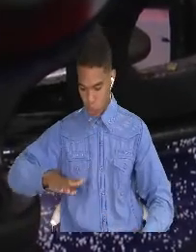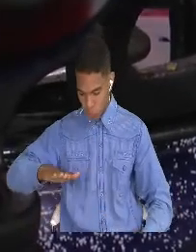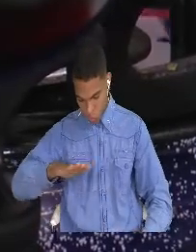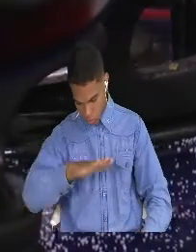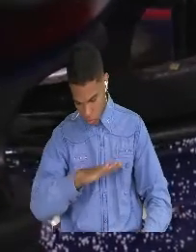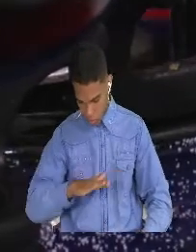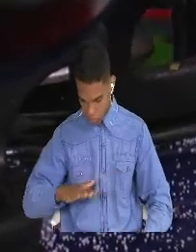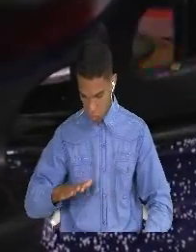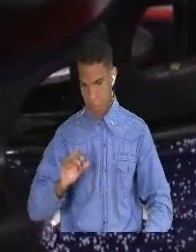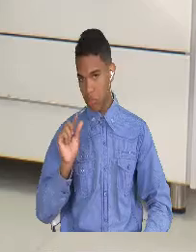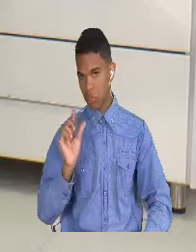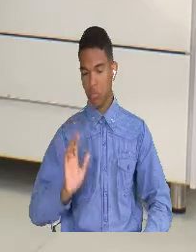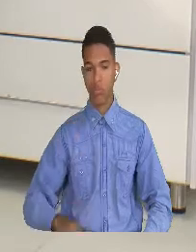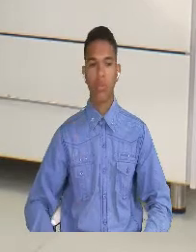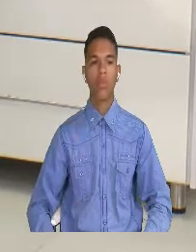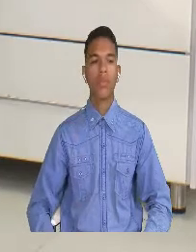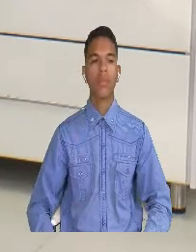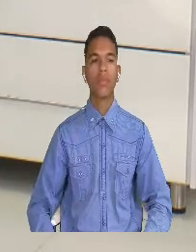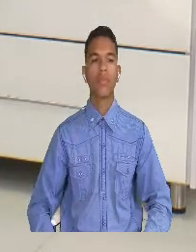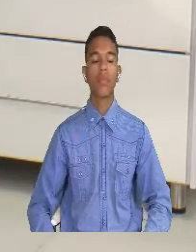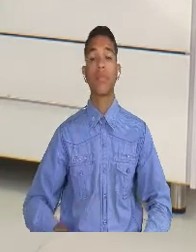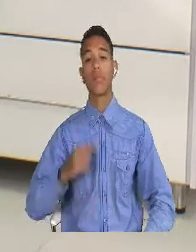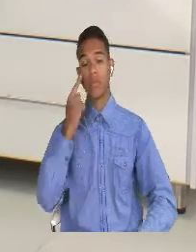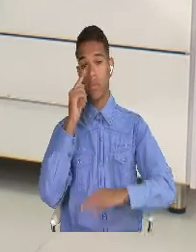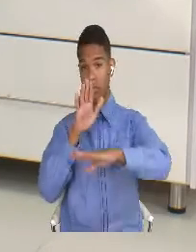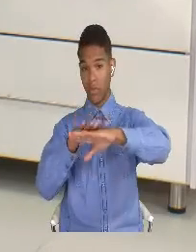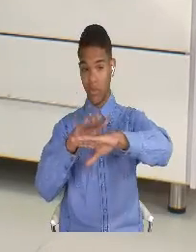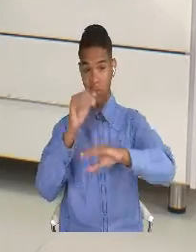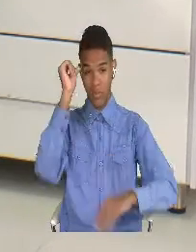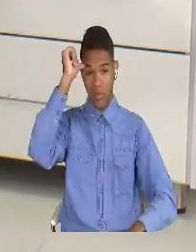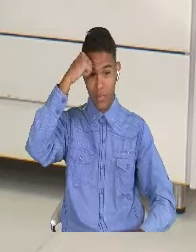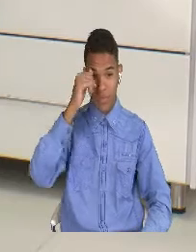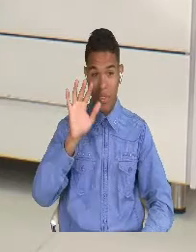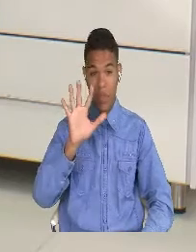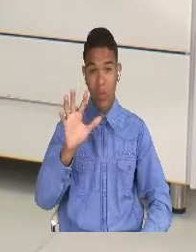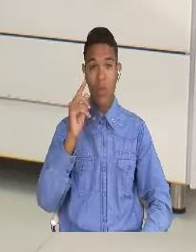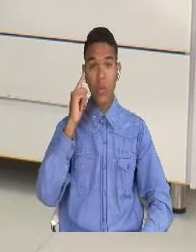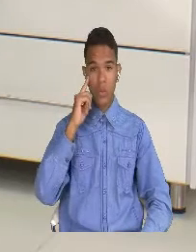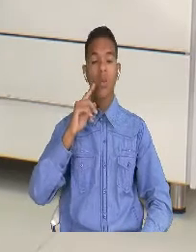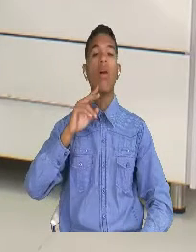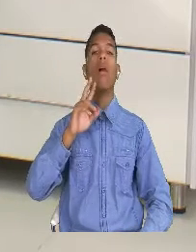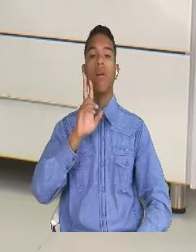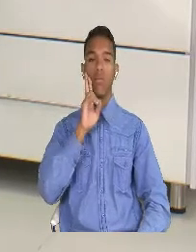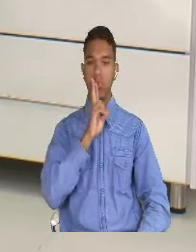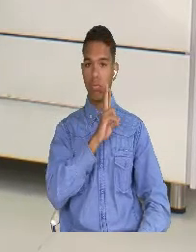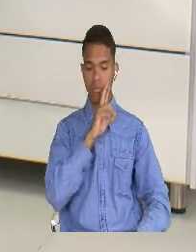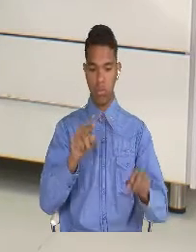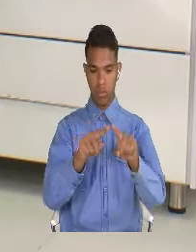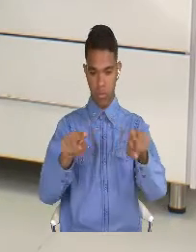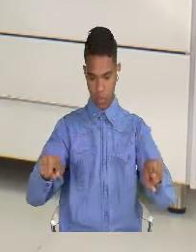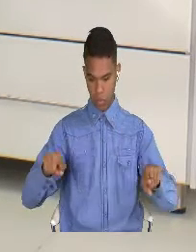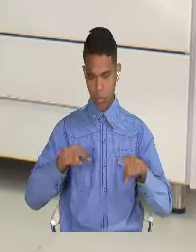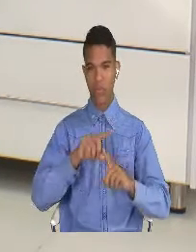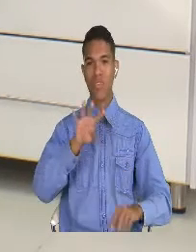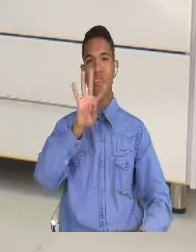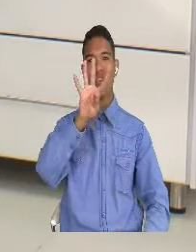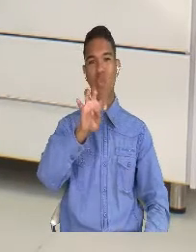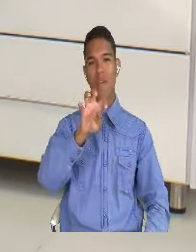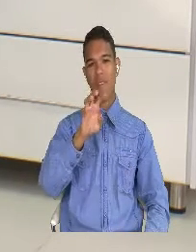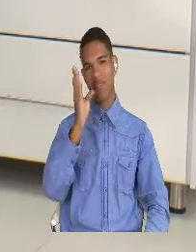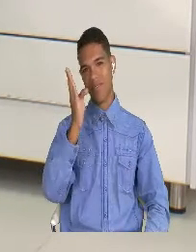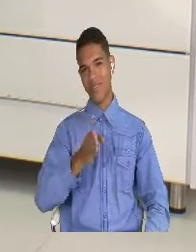Listo, y de paso quiero recordarles que todas estas recetas las pueden encontrar en su restaurante 920 Gourmet, ubicado en sus dos sedes,